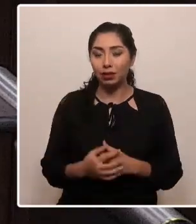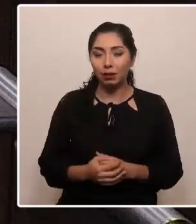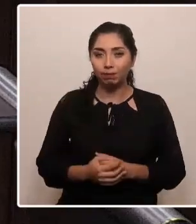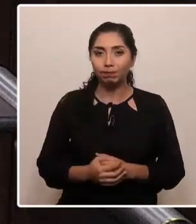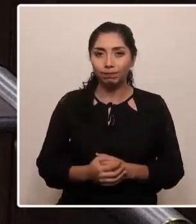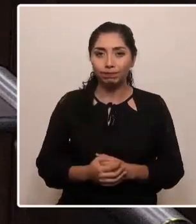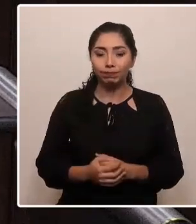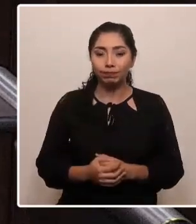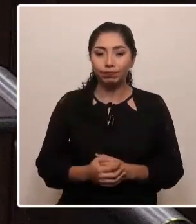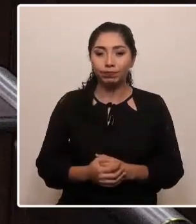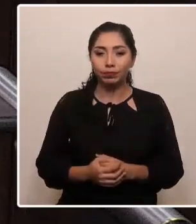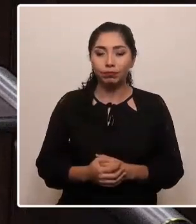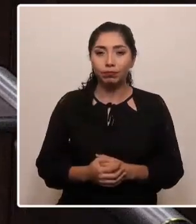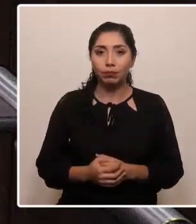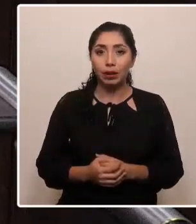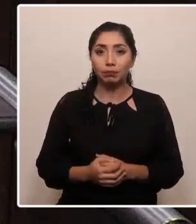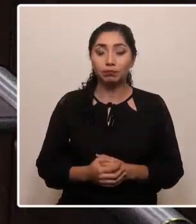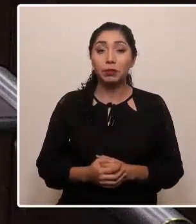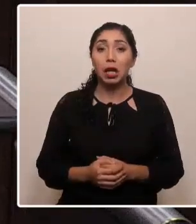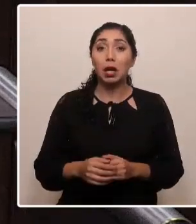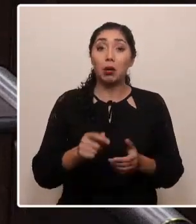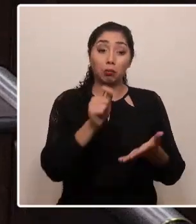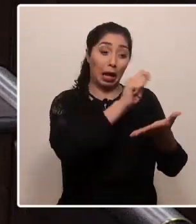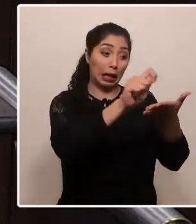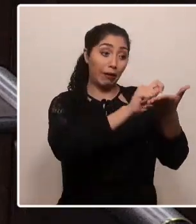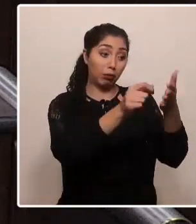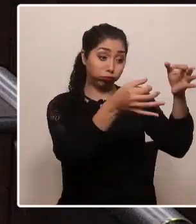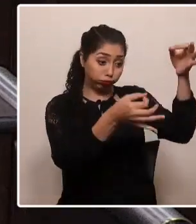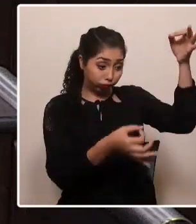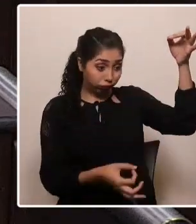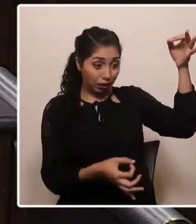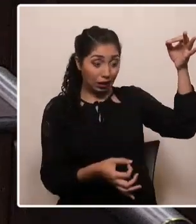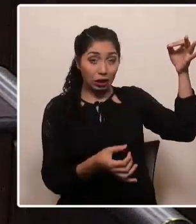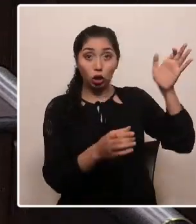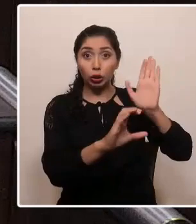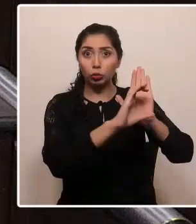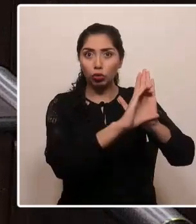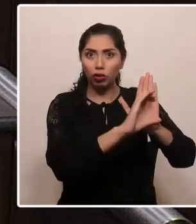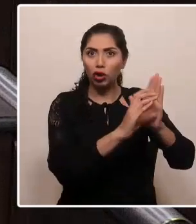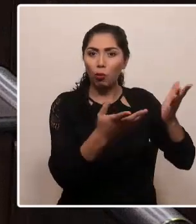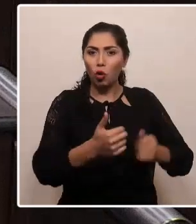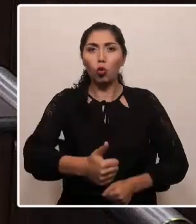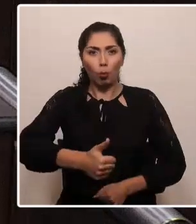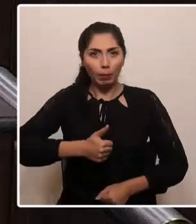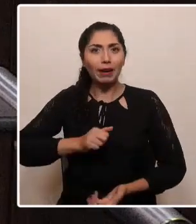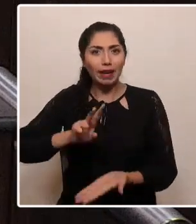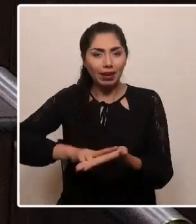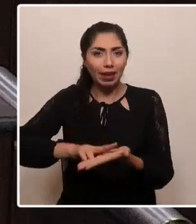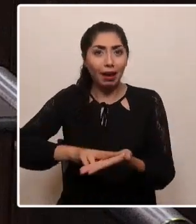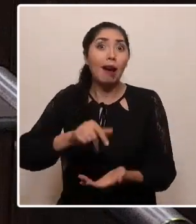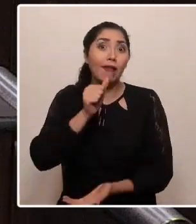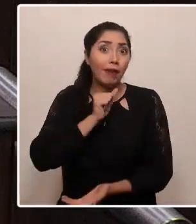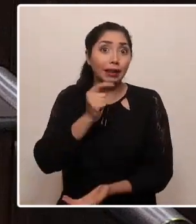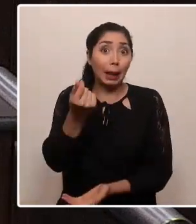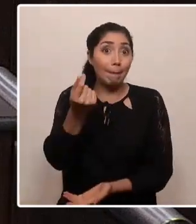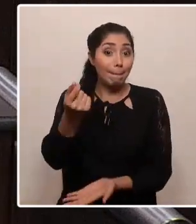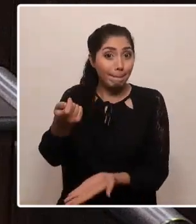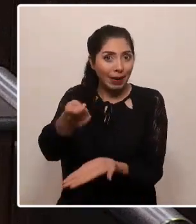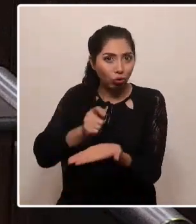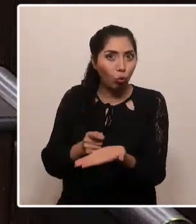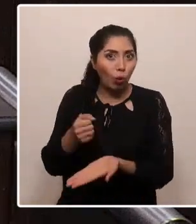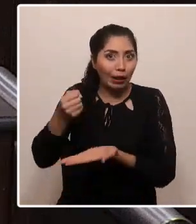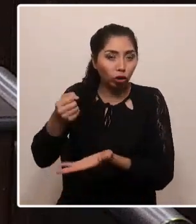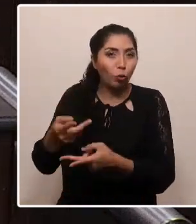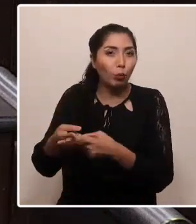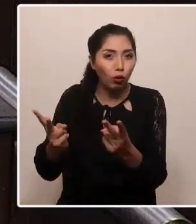papel a los hechos hace falta mucho más que el texto constitucional. Hace falta un presupuesto público, hace falta gestión,